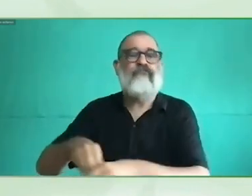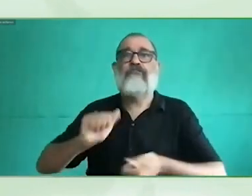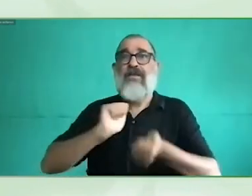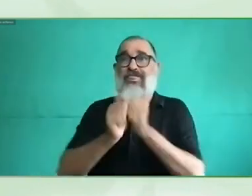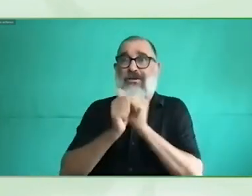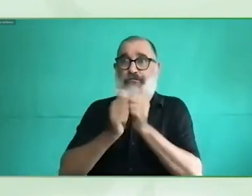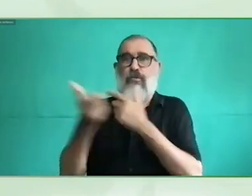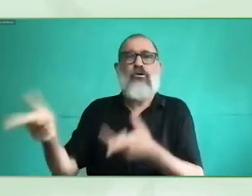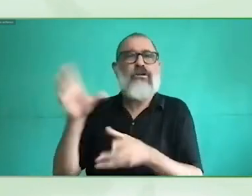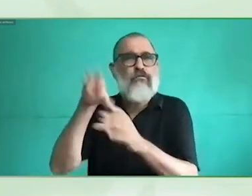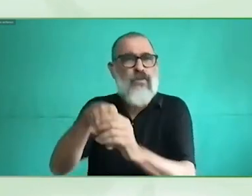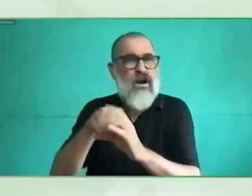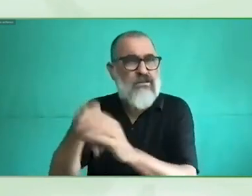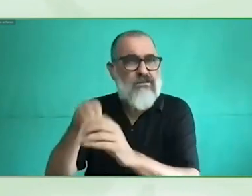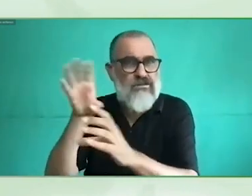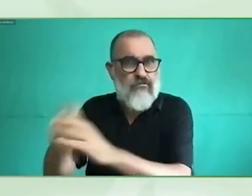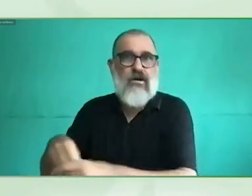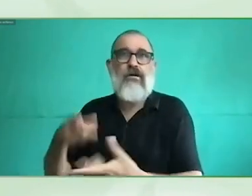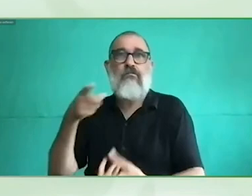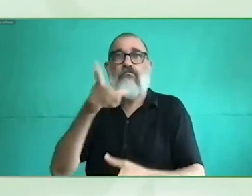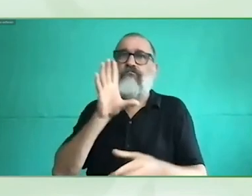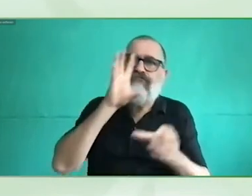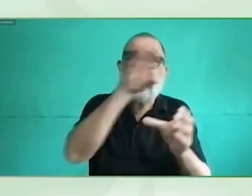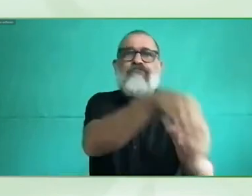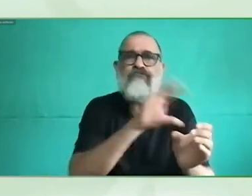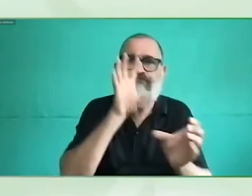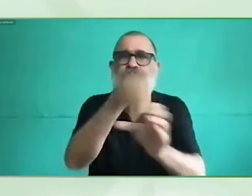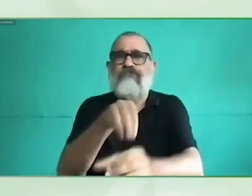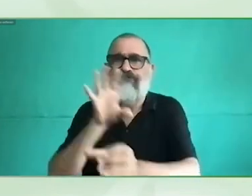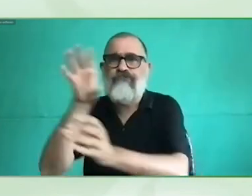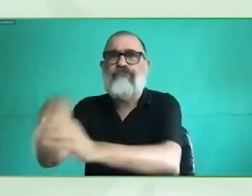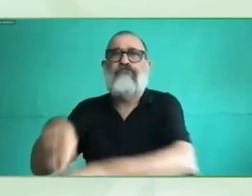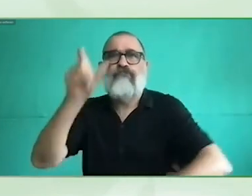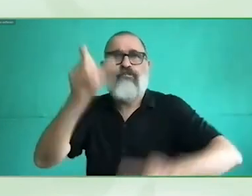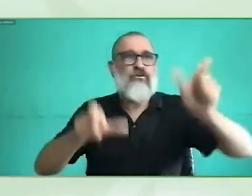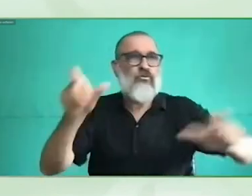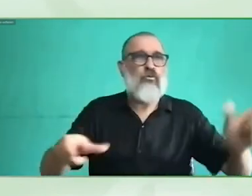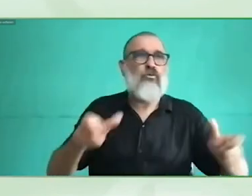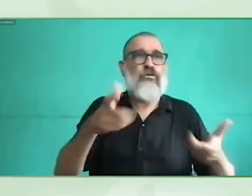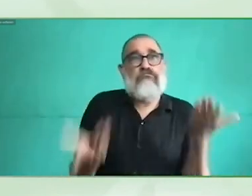importante Así que creo que he respondido tu pregunta